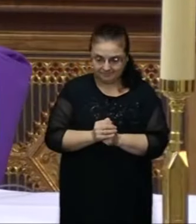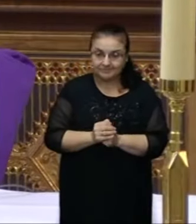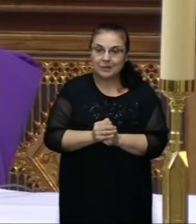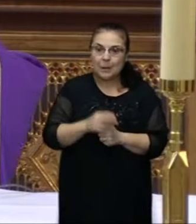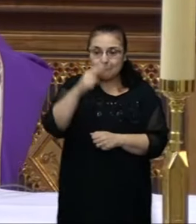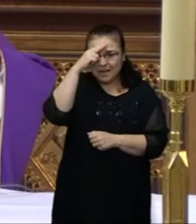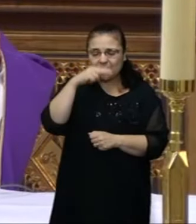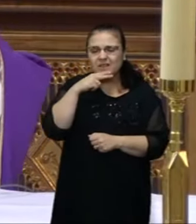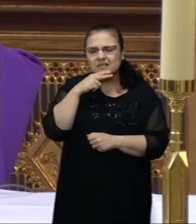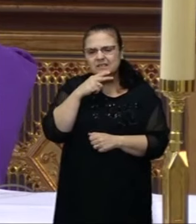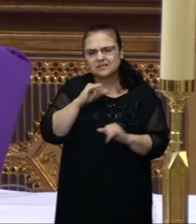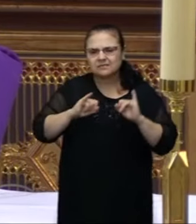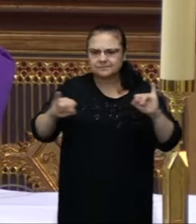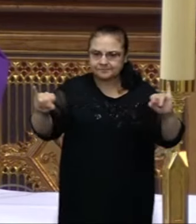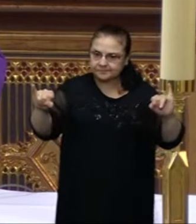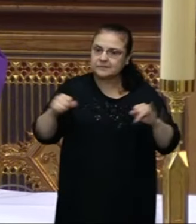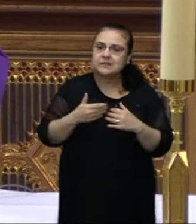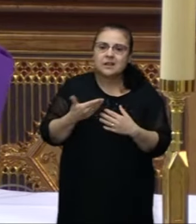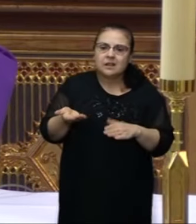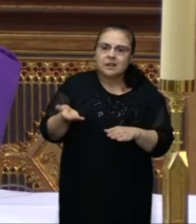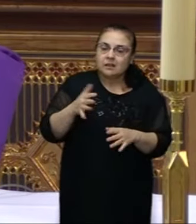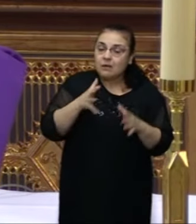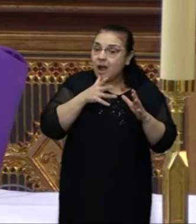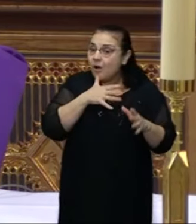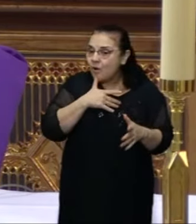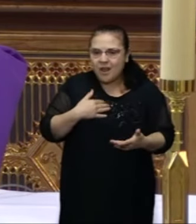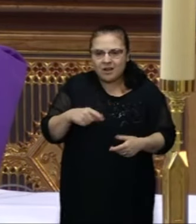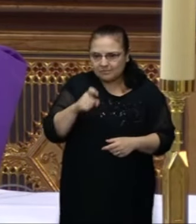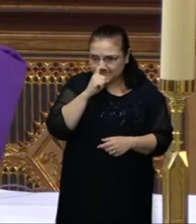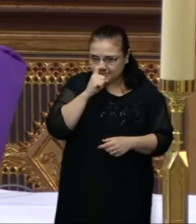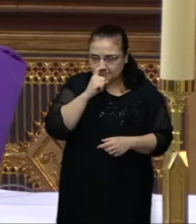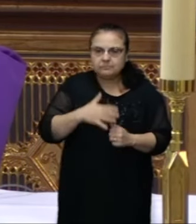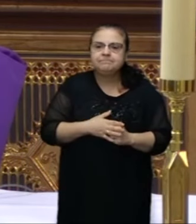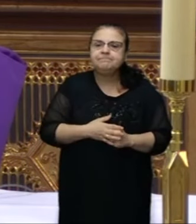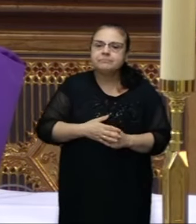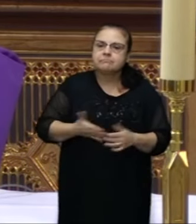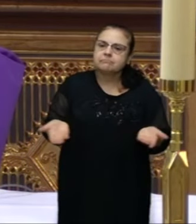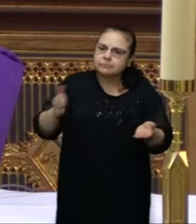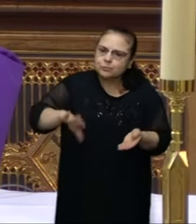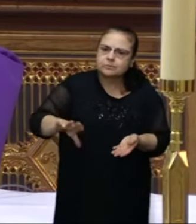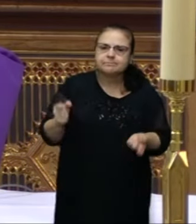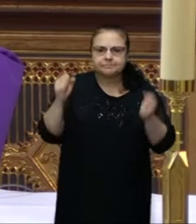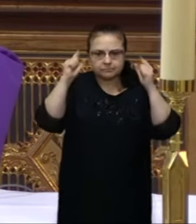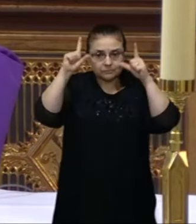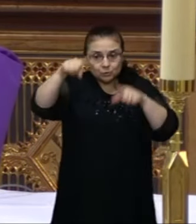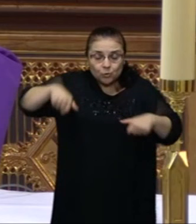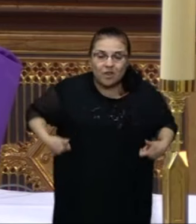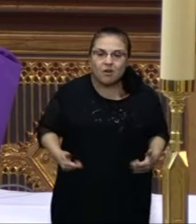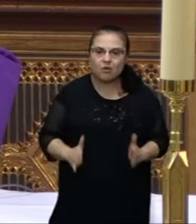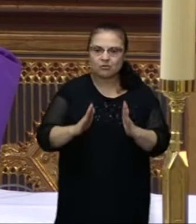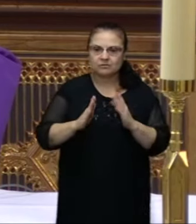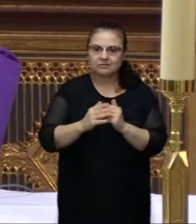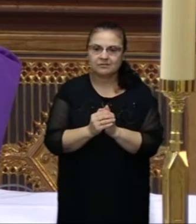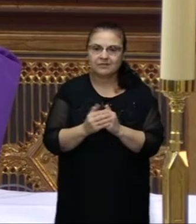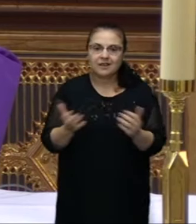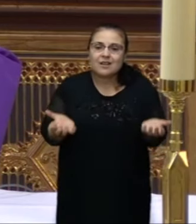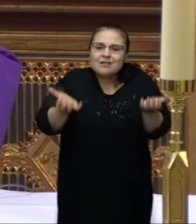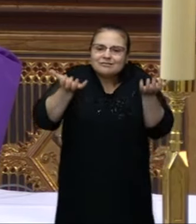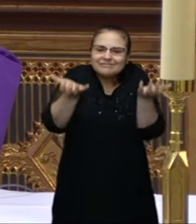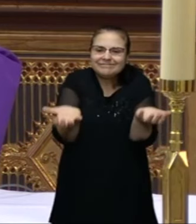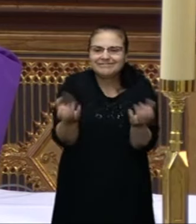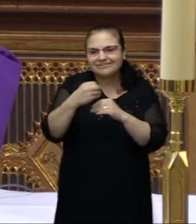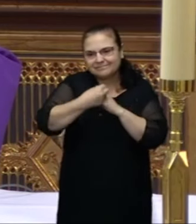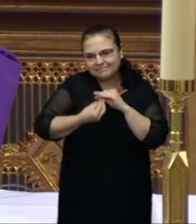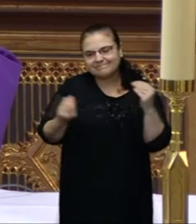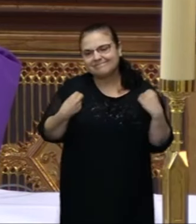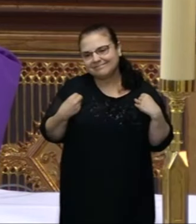Así pues, Padre, al celebrar ahora el memorial de la muerte y resurrección de tu Hijo, te ofrecemos el pan